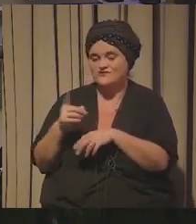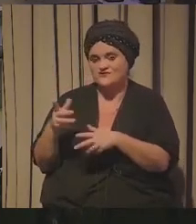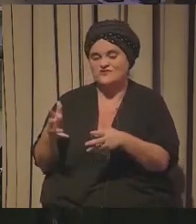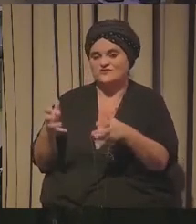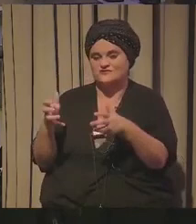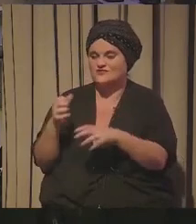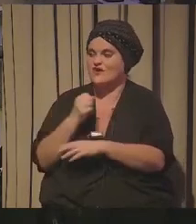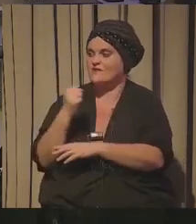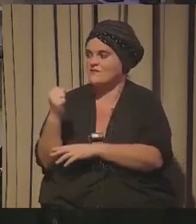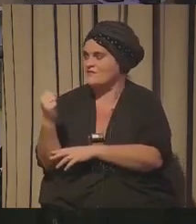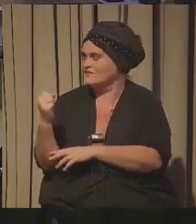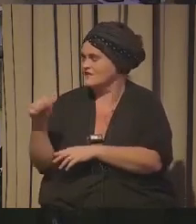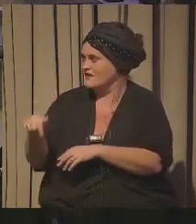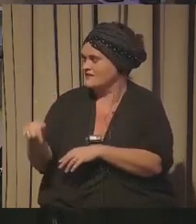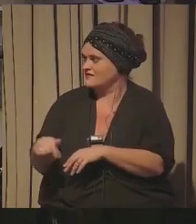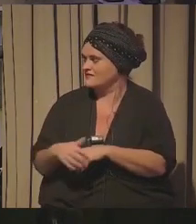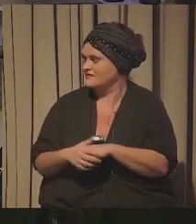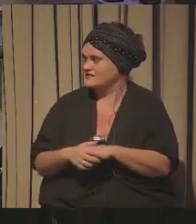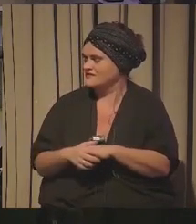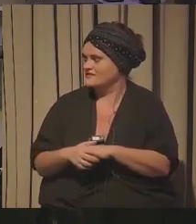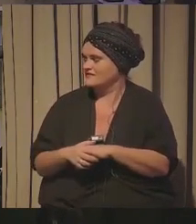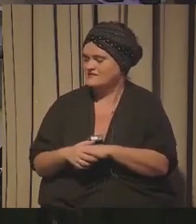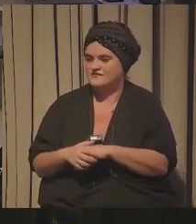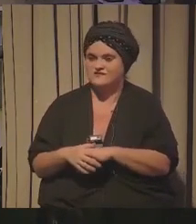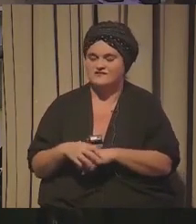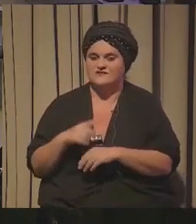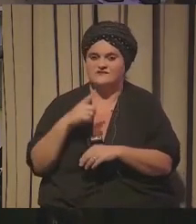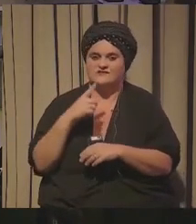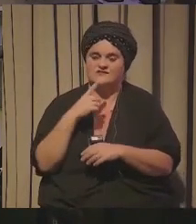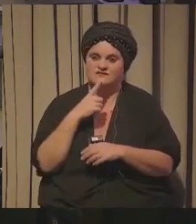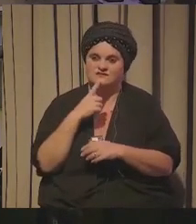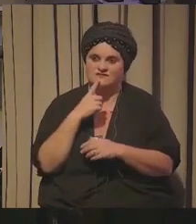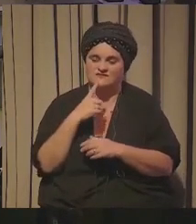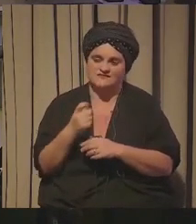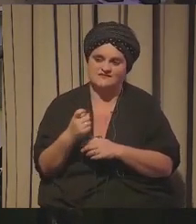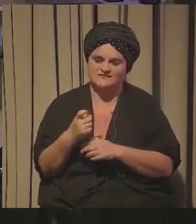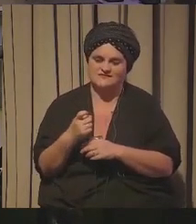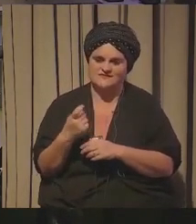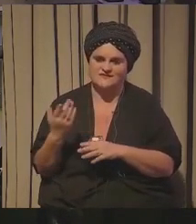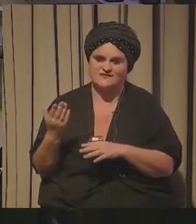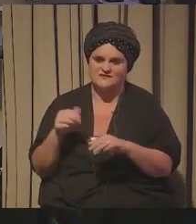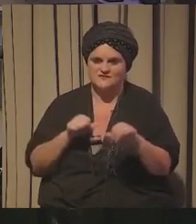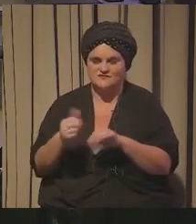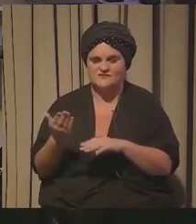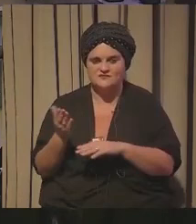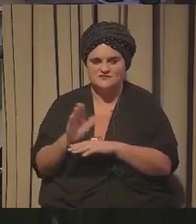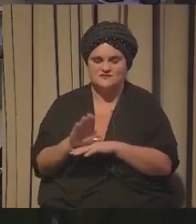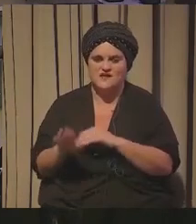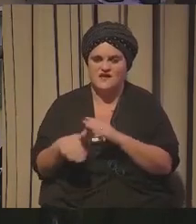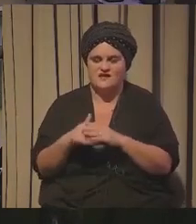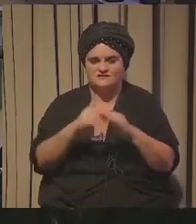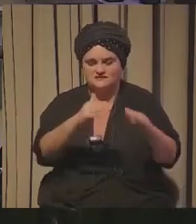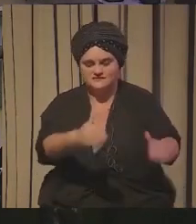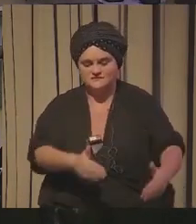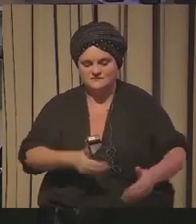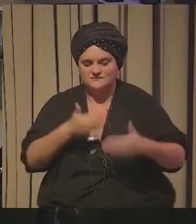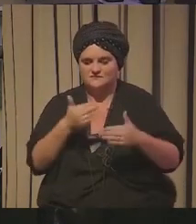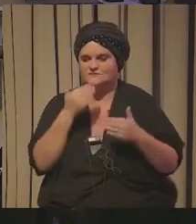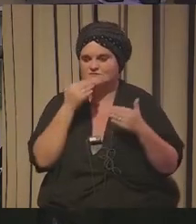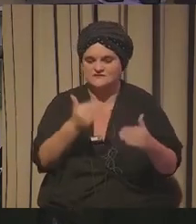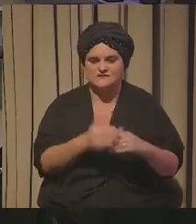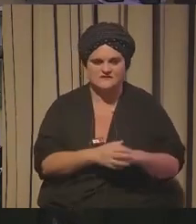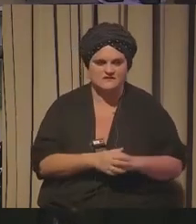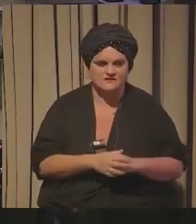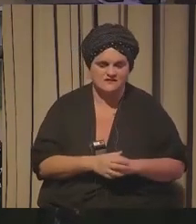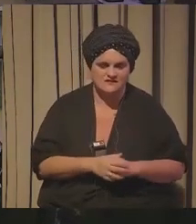muchos apoyos aquí y creo que ha llegado el momento de traer el futuro hasta el presente. Muchísimas gracias. Gracias